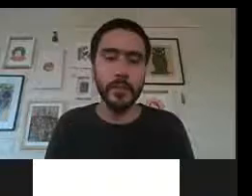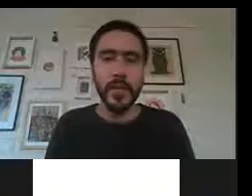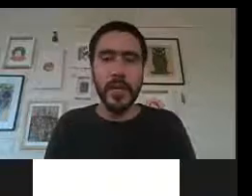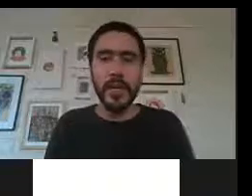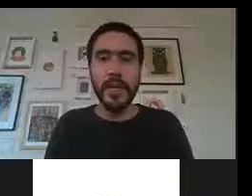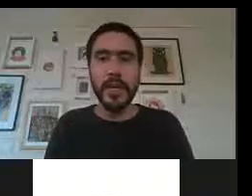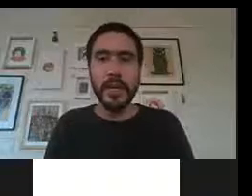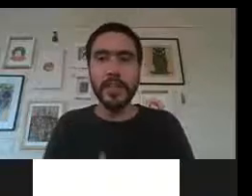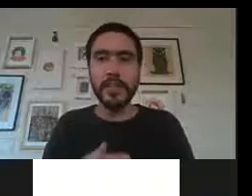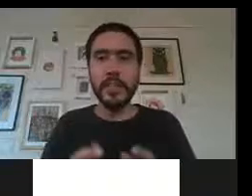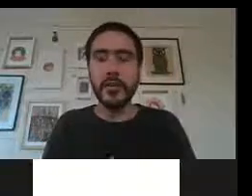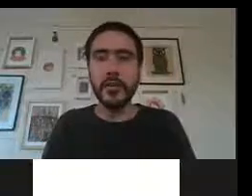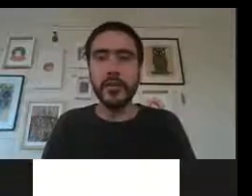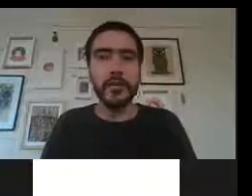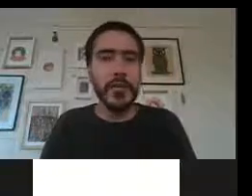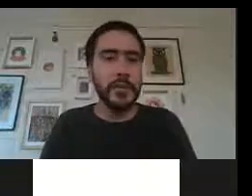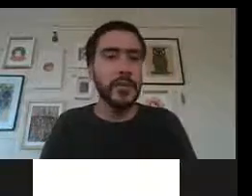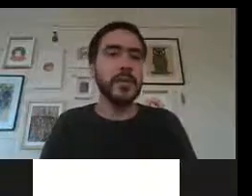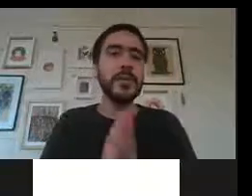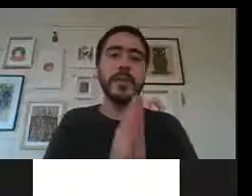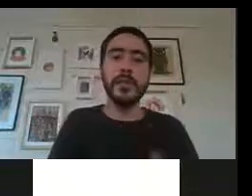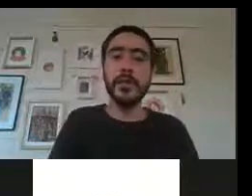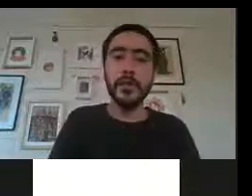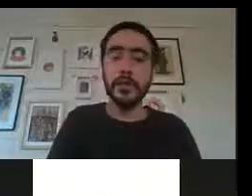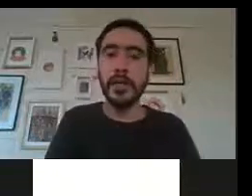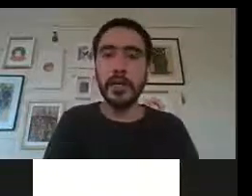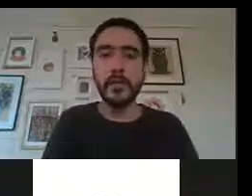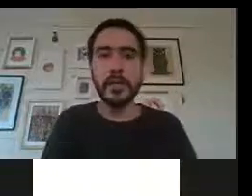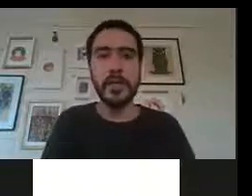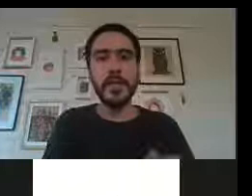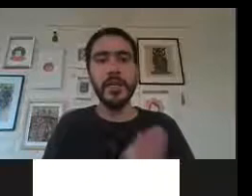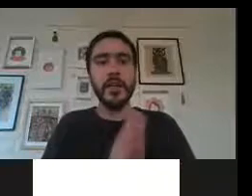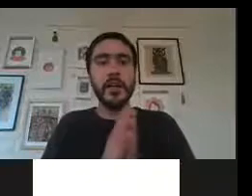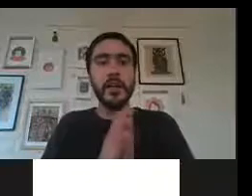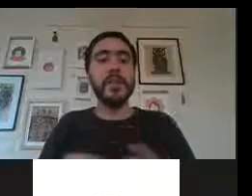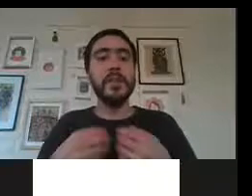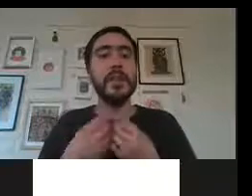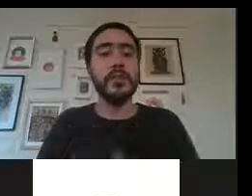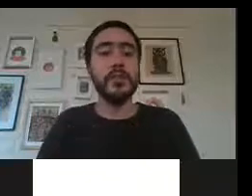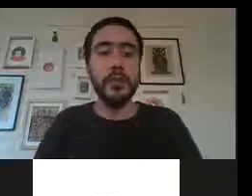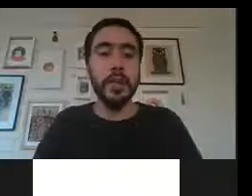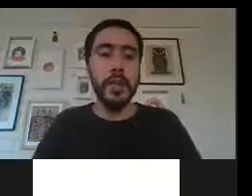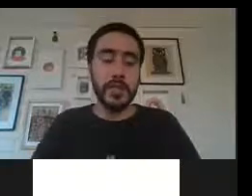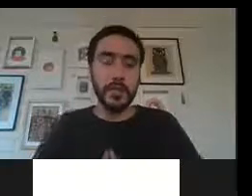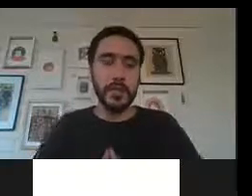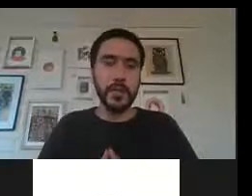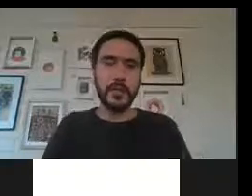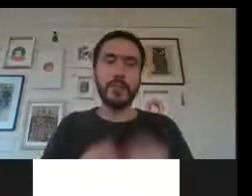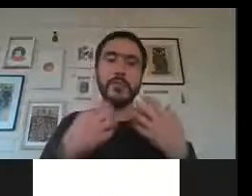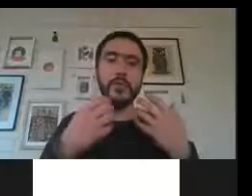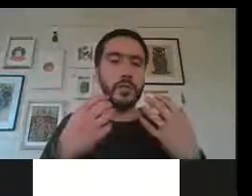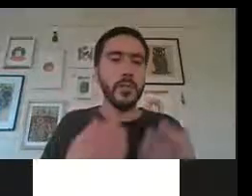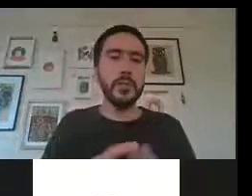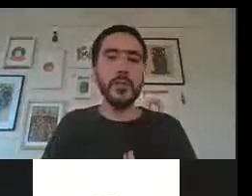conjunto. Así que los dejo cordialmente invitados a seguirnos en nuestras redes sociales, como también a conocer lo que es la plataforma